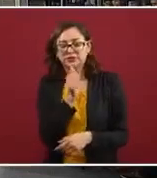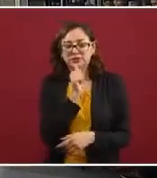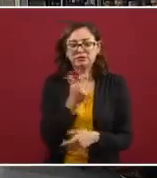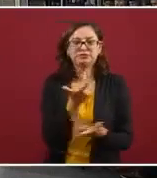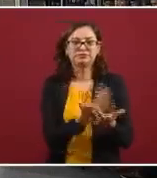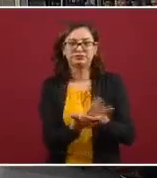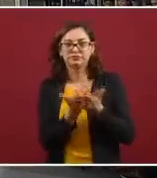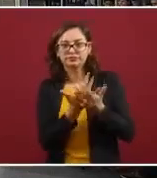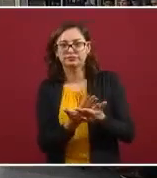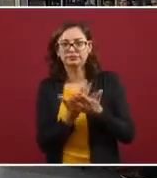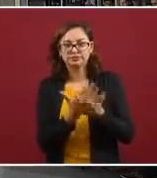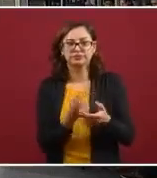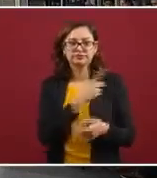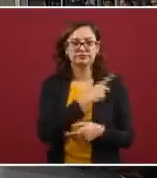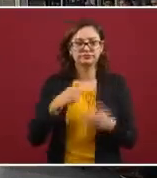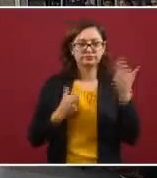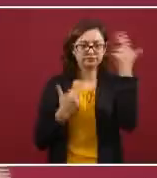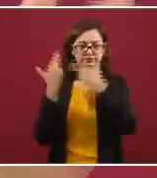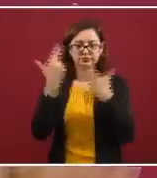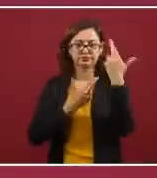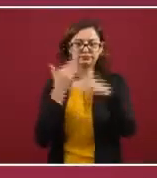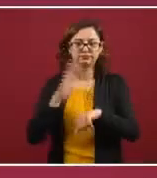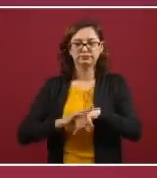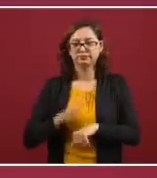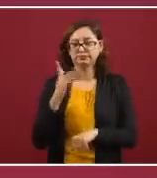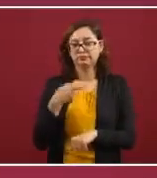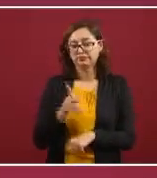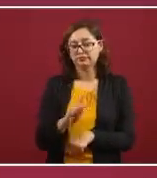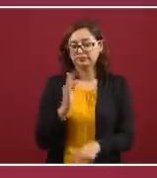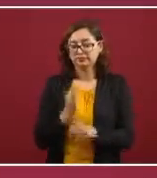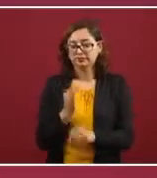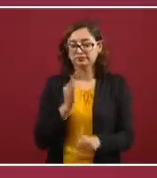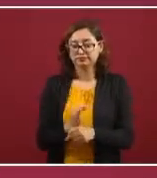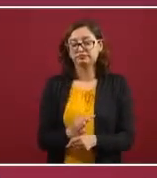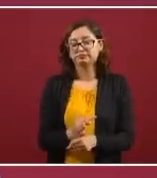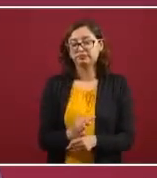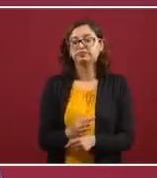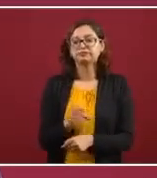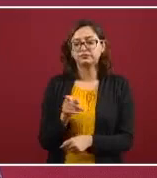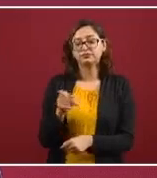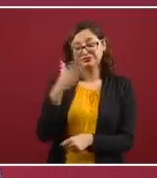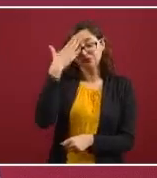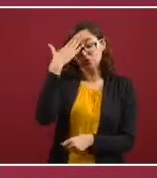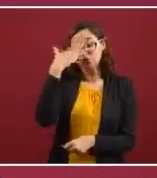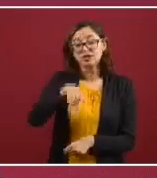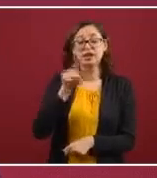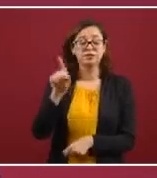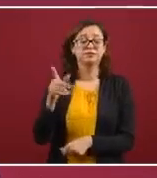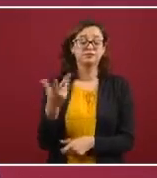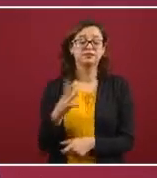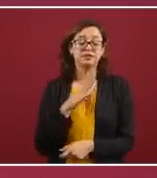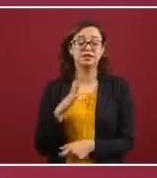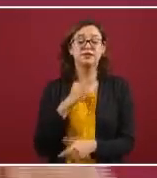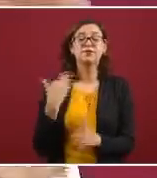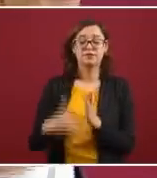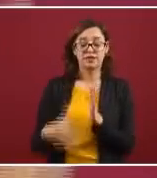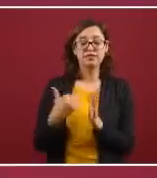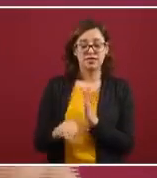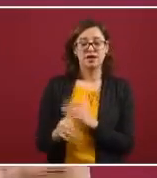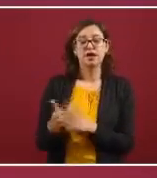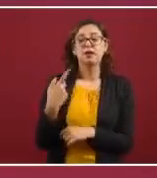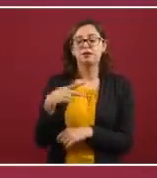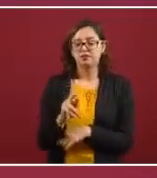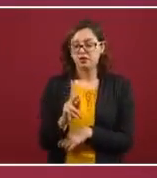se empiezan a revisar. Pero de estos en particular, pues sí, sí tengo conocimiento, pero como lo he dicho,